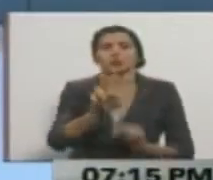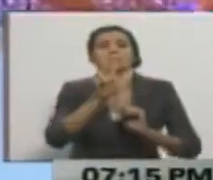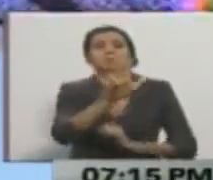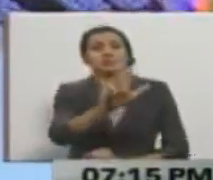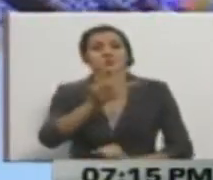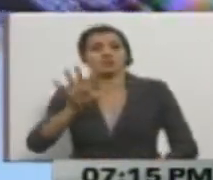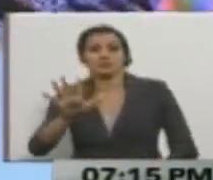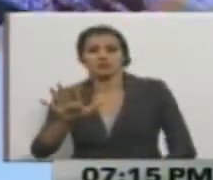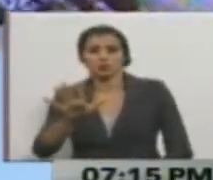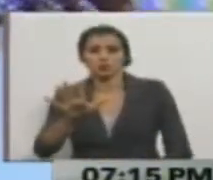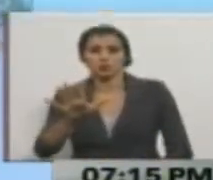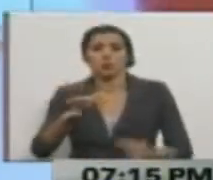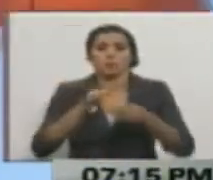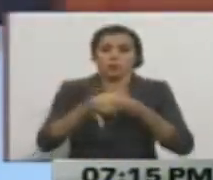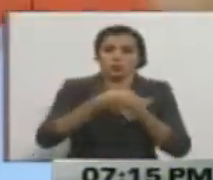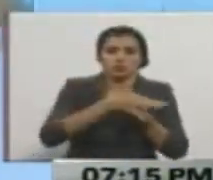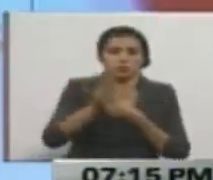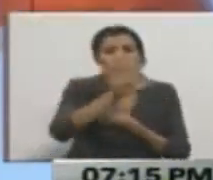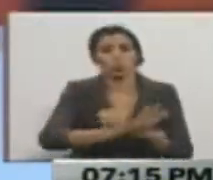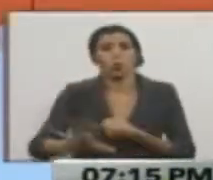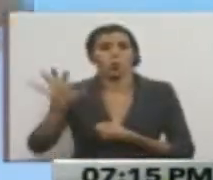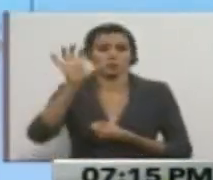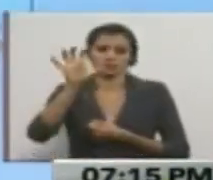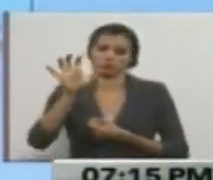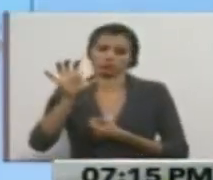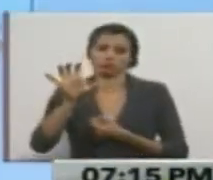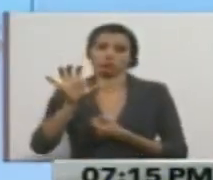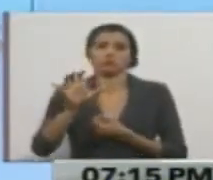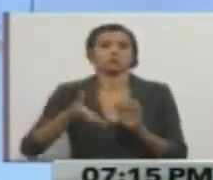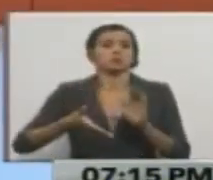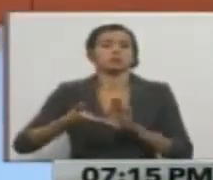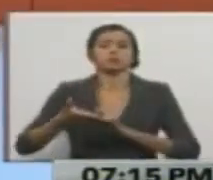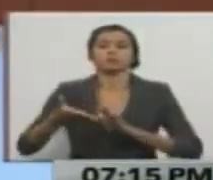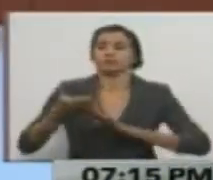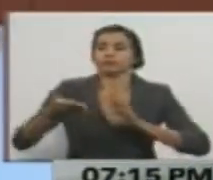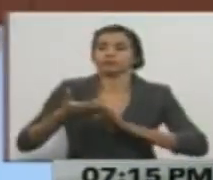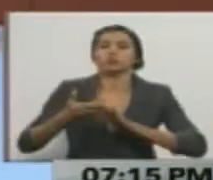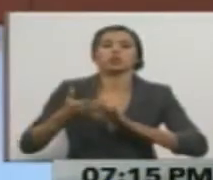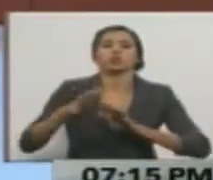335 municipios del país y desplegado en